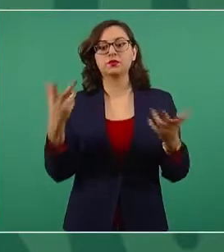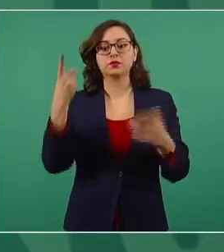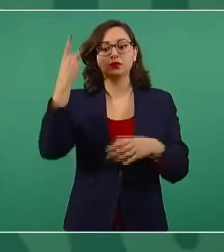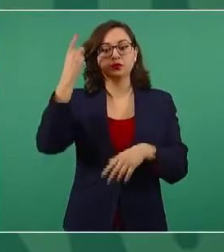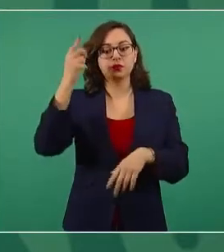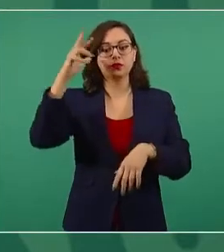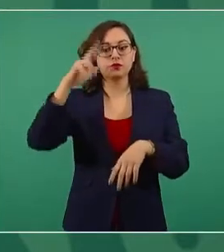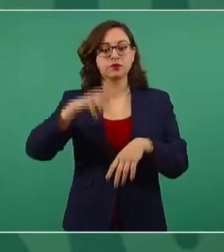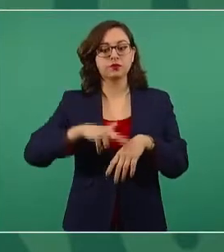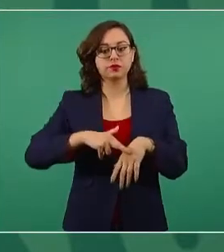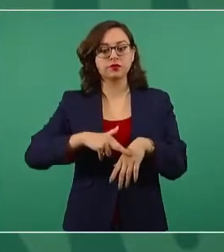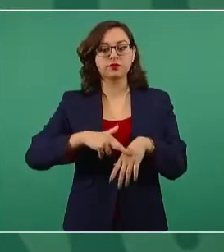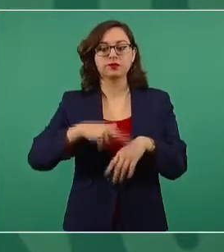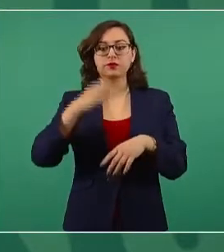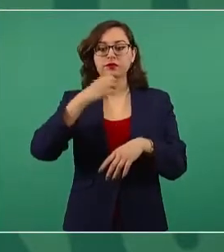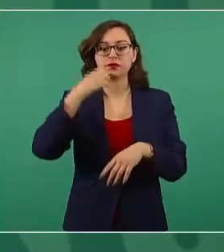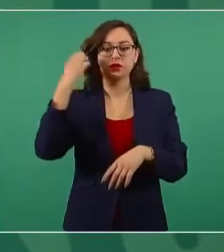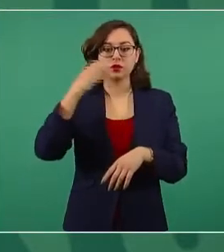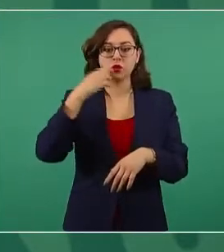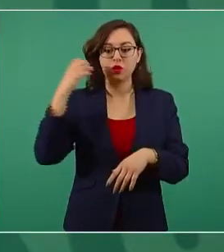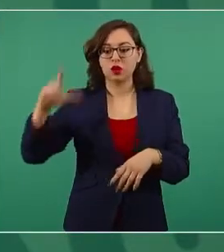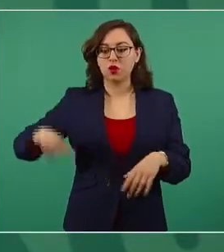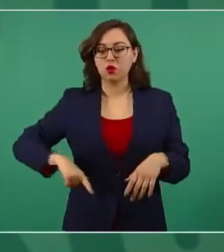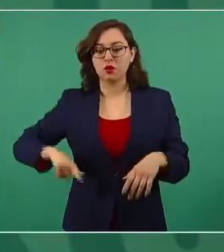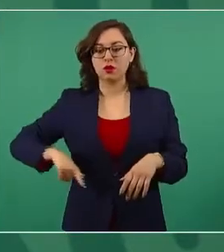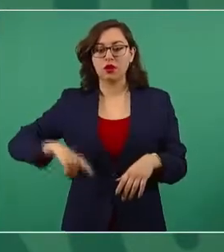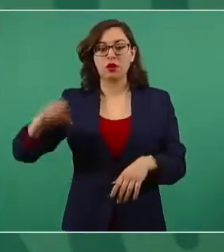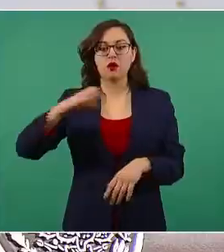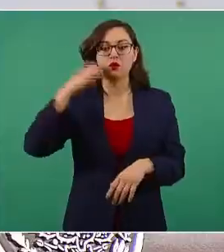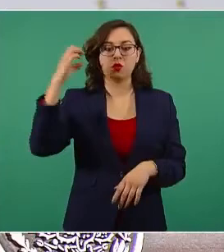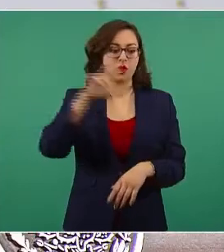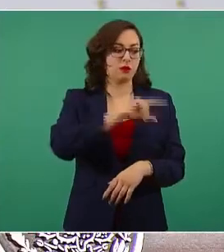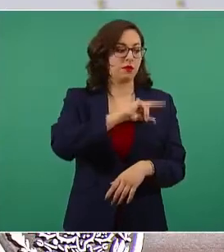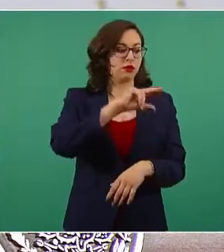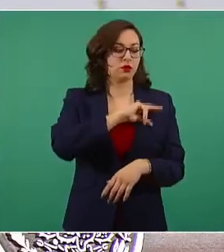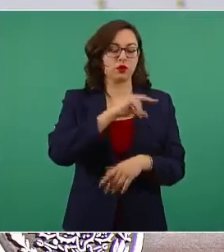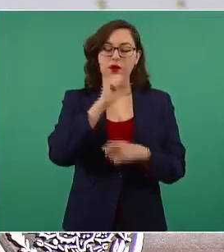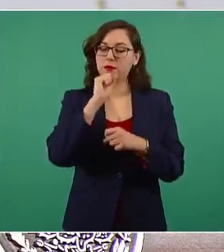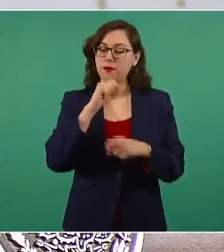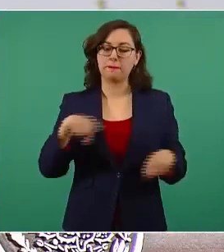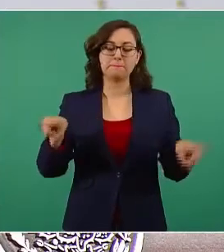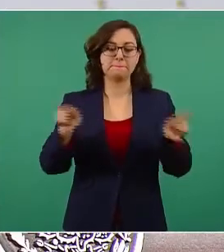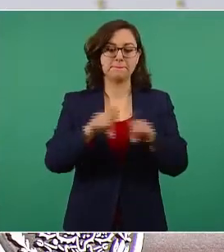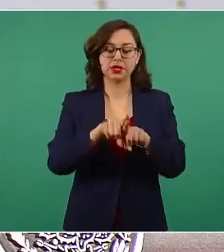directivos de las escuelas públicas y de las escuelas privadas.